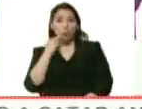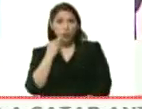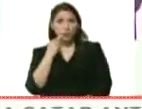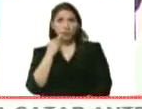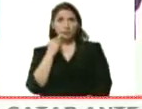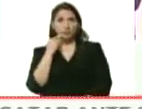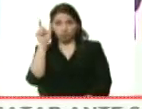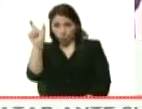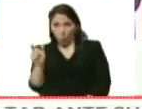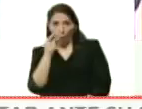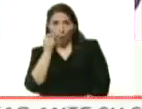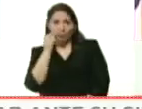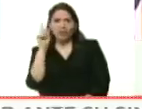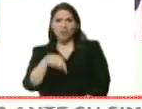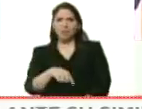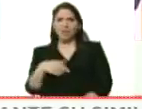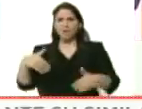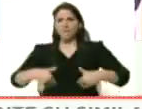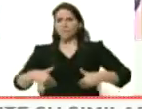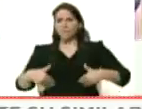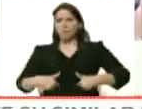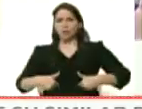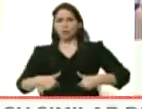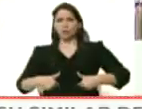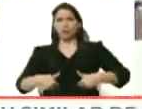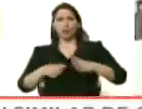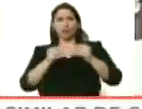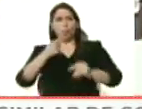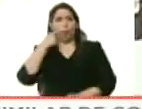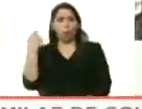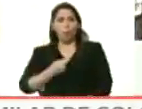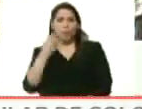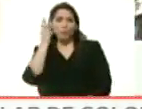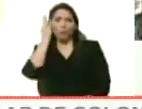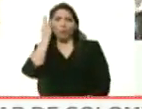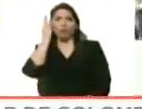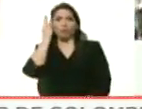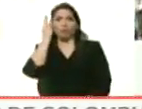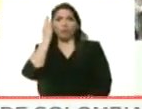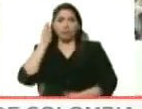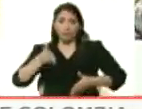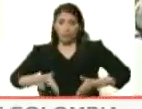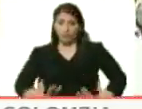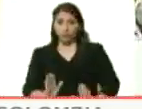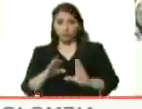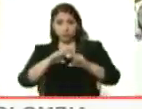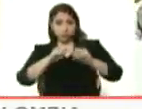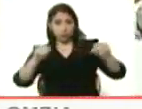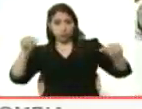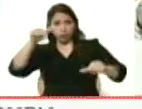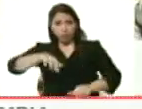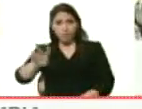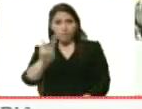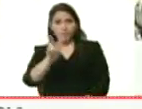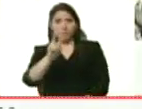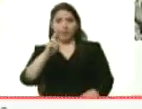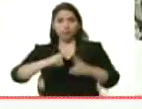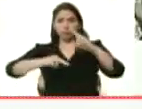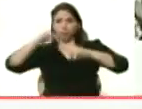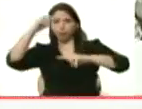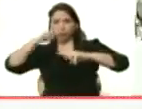Bolívar y con el esfuerzo de los hombres y mujeres nacidos en esta tierra